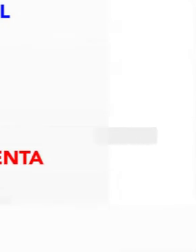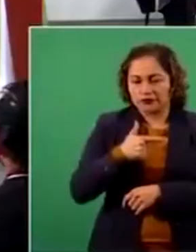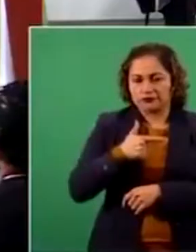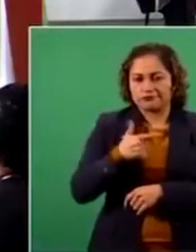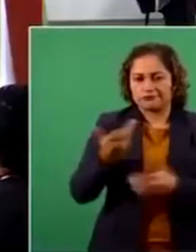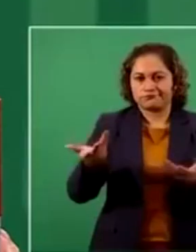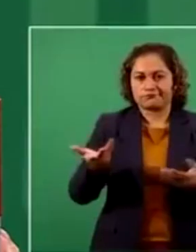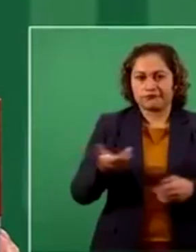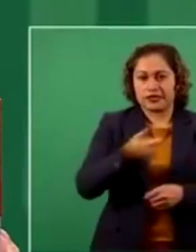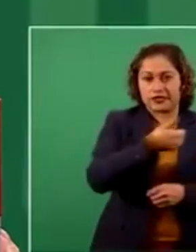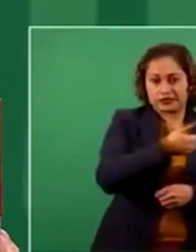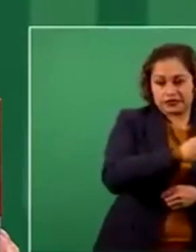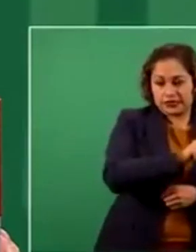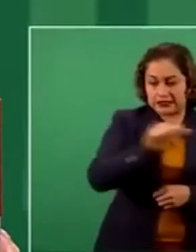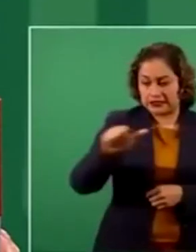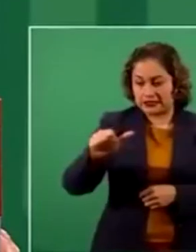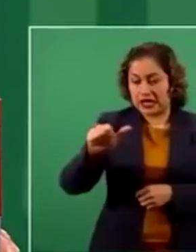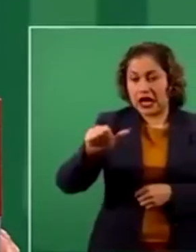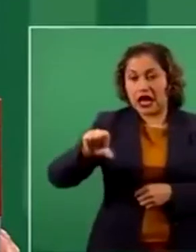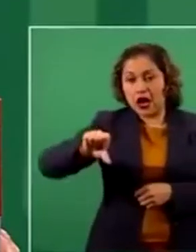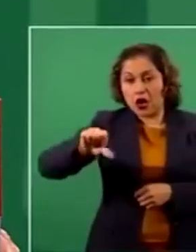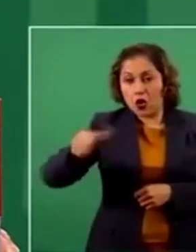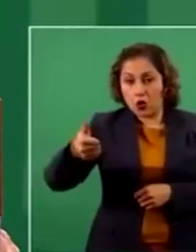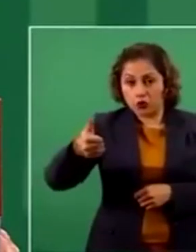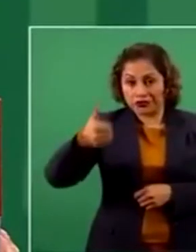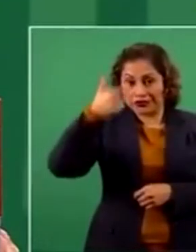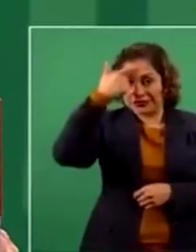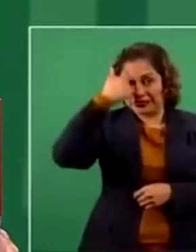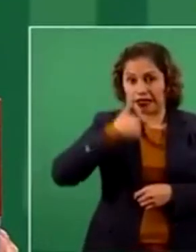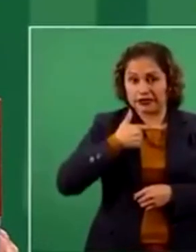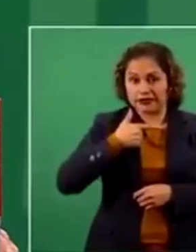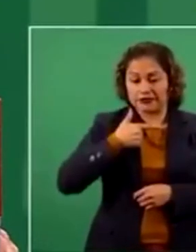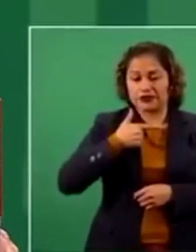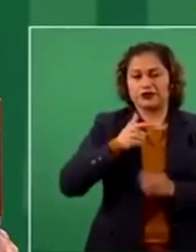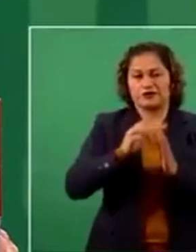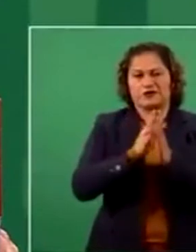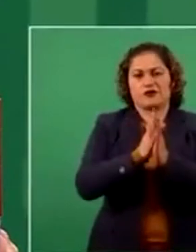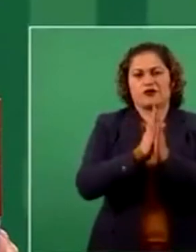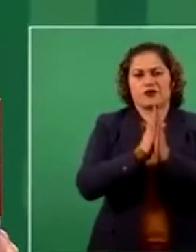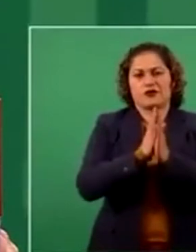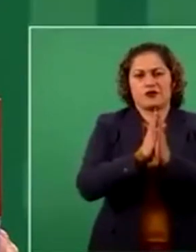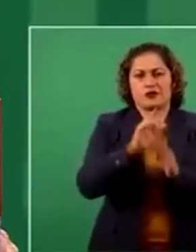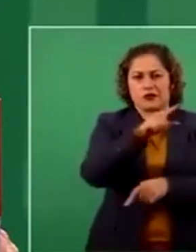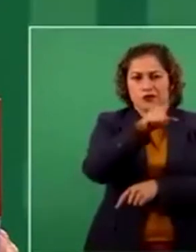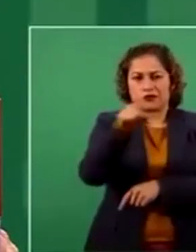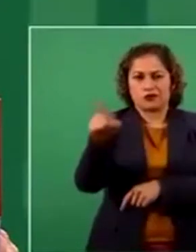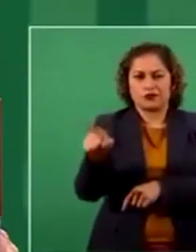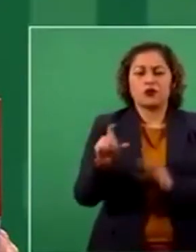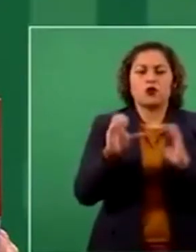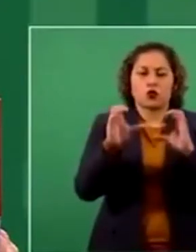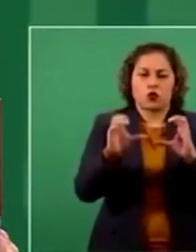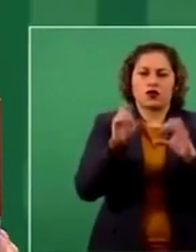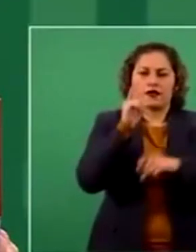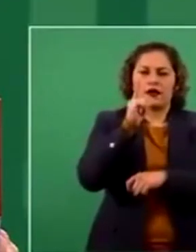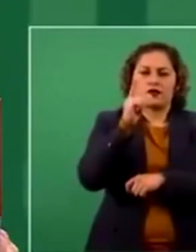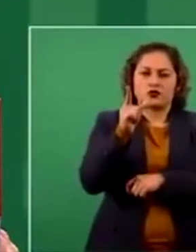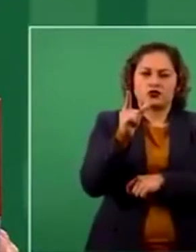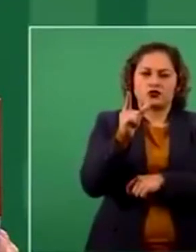país. De 6 a 11, que nos ayuden consumiendo menos,